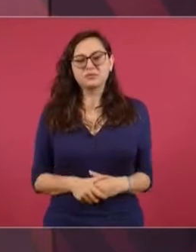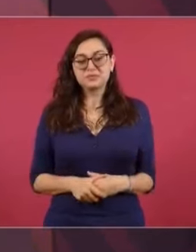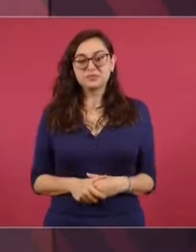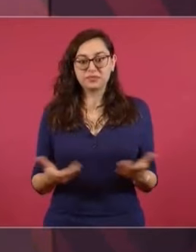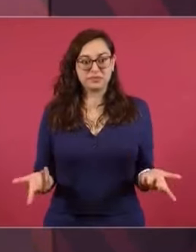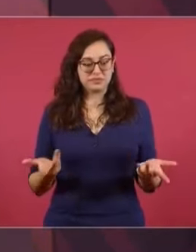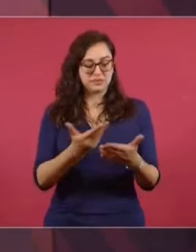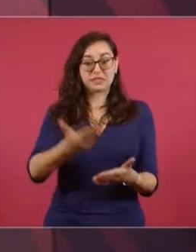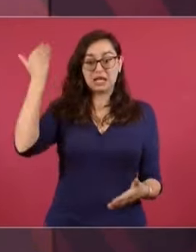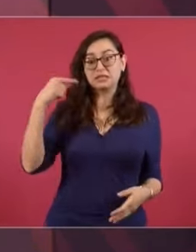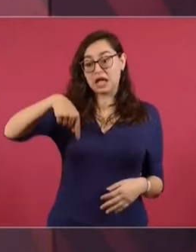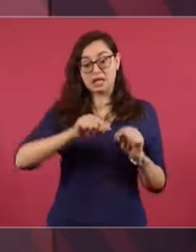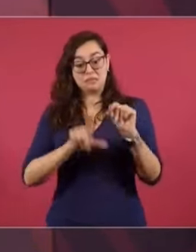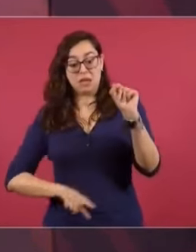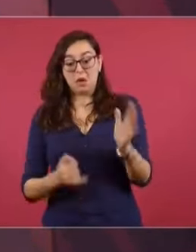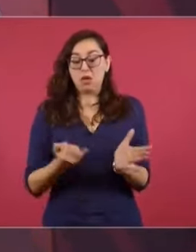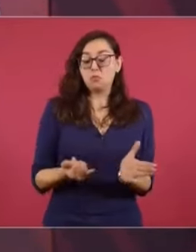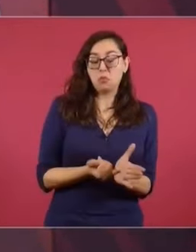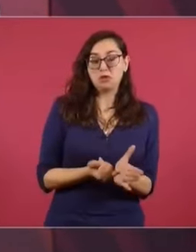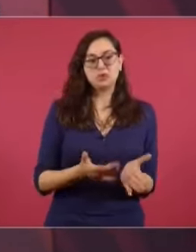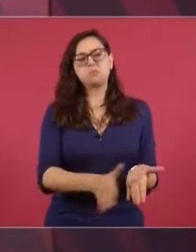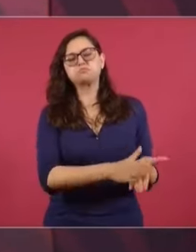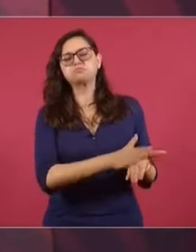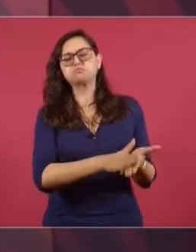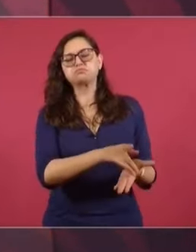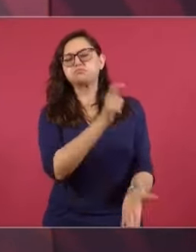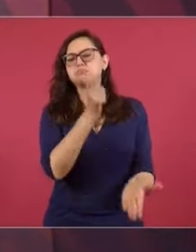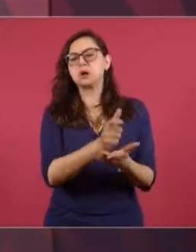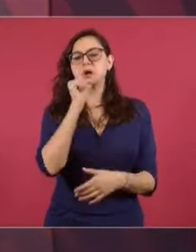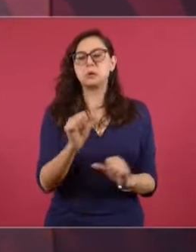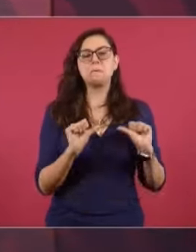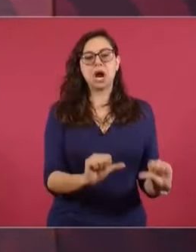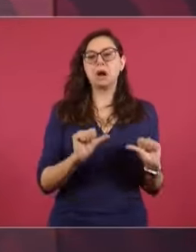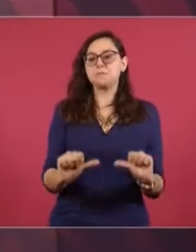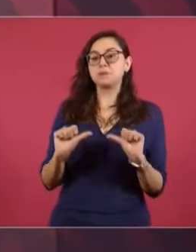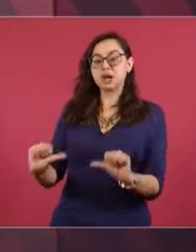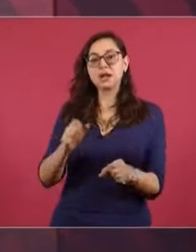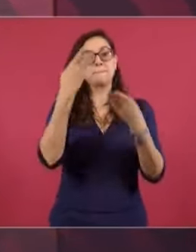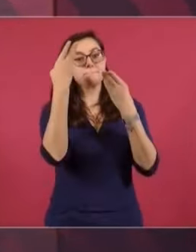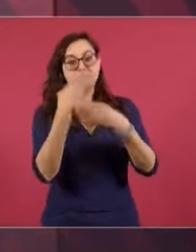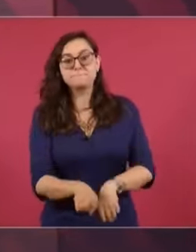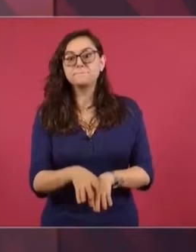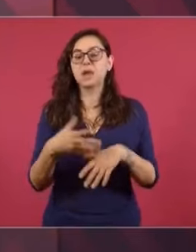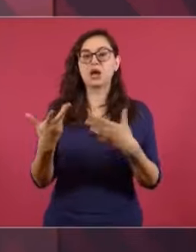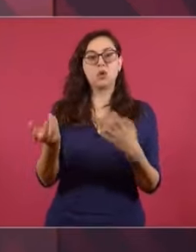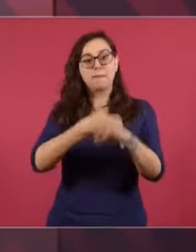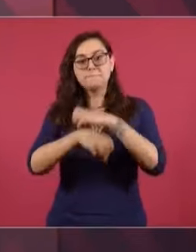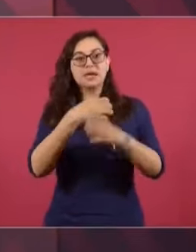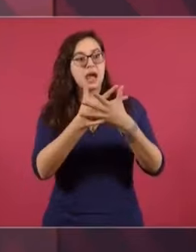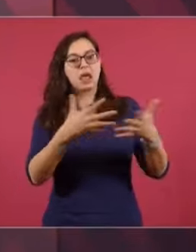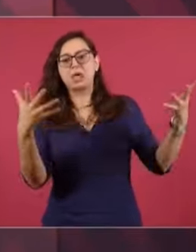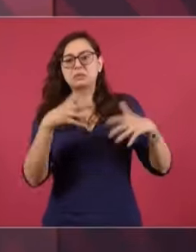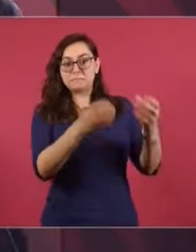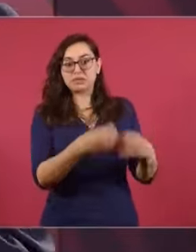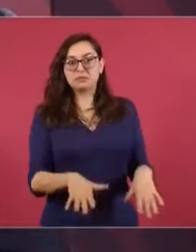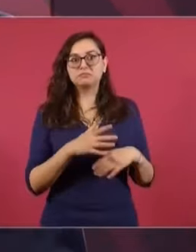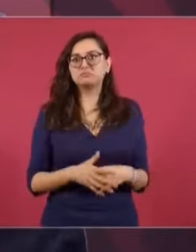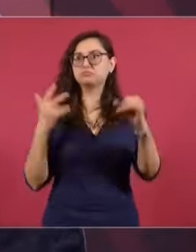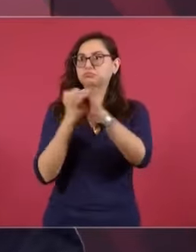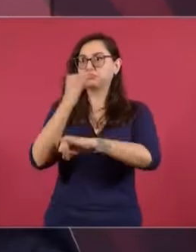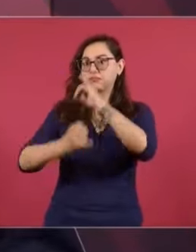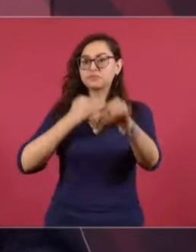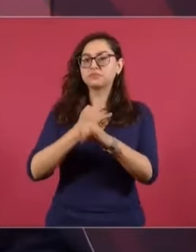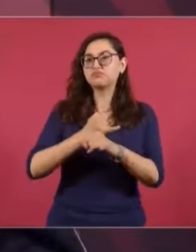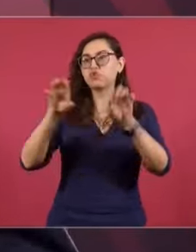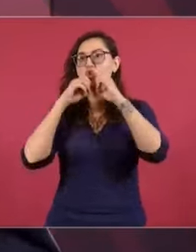impuestos a las grandes empresas, a los bancos, a las grandes corporaciones económicas, y que eso era una gran fuga